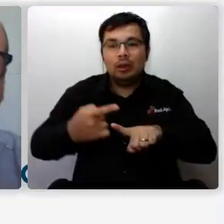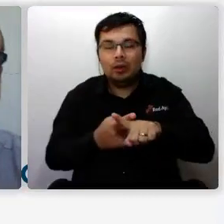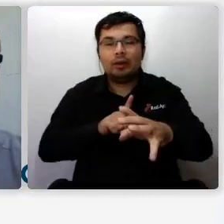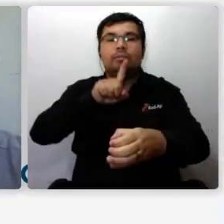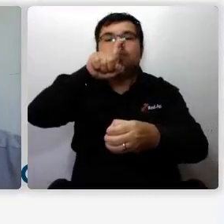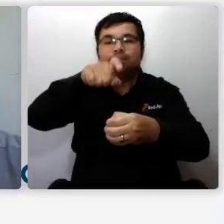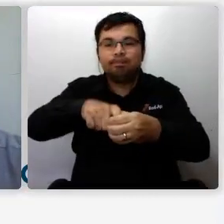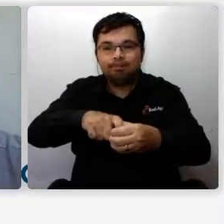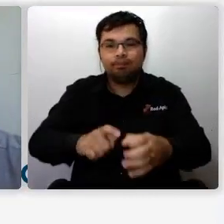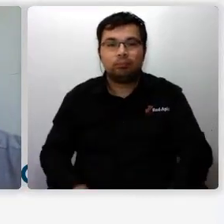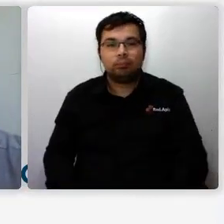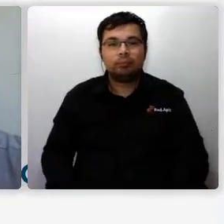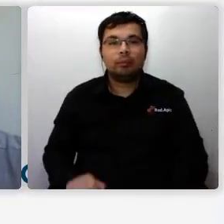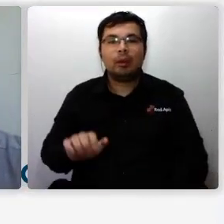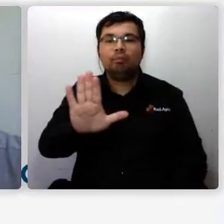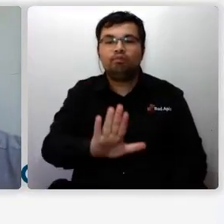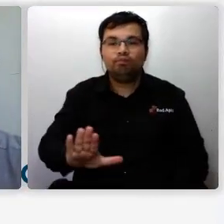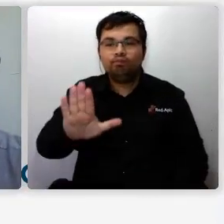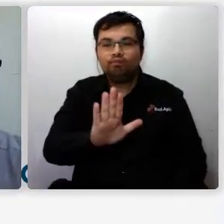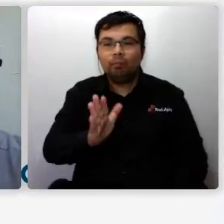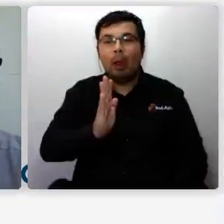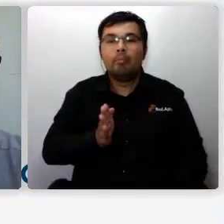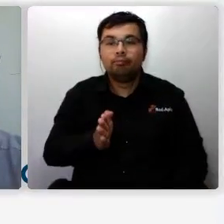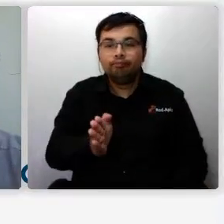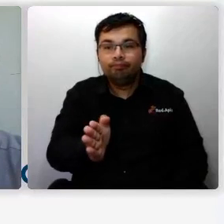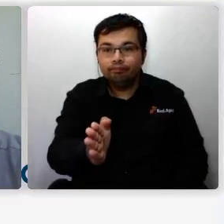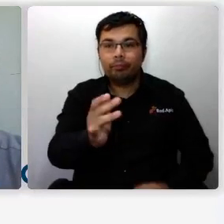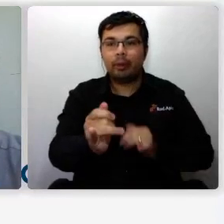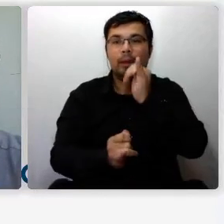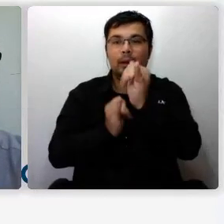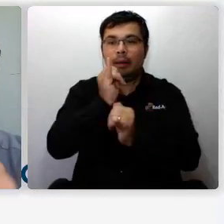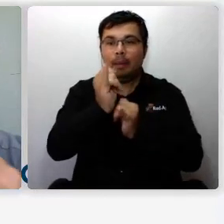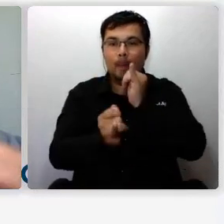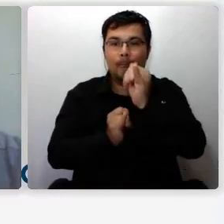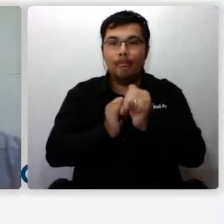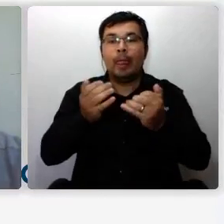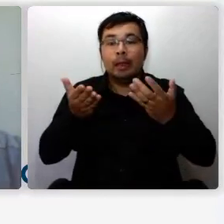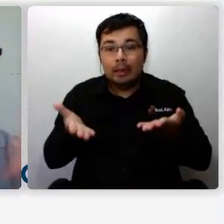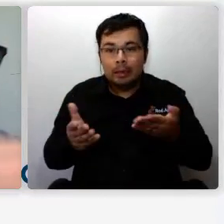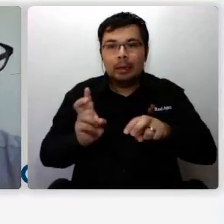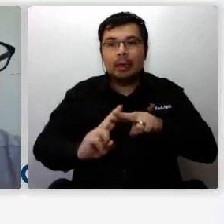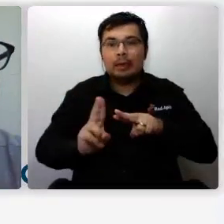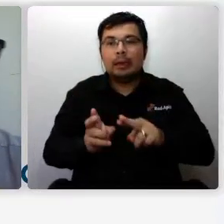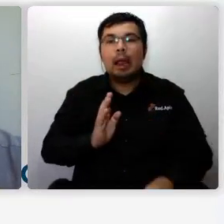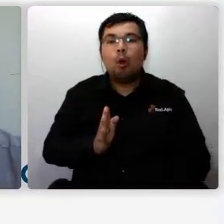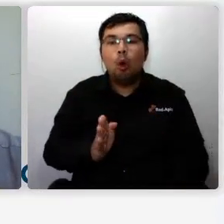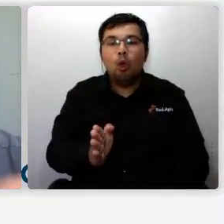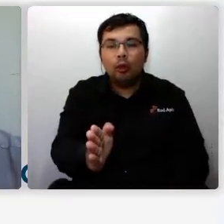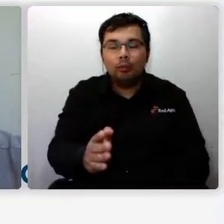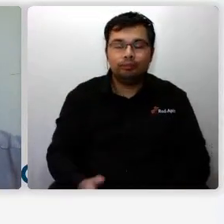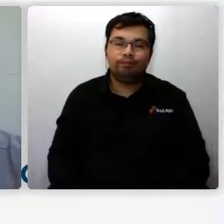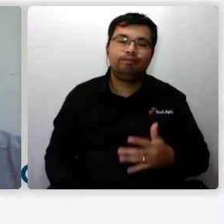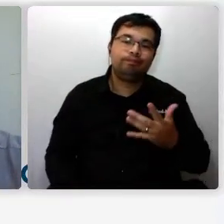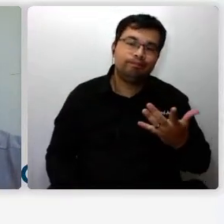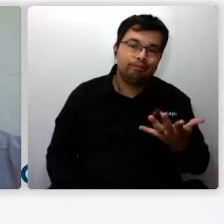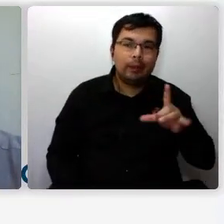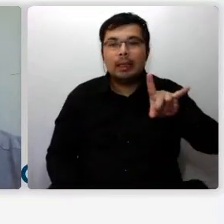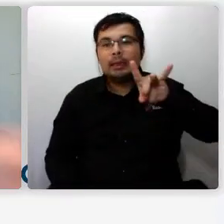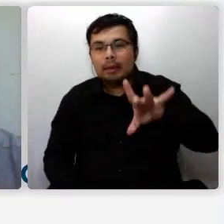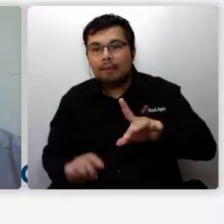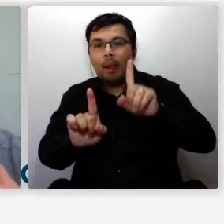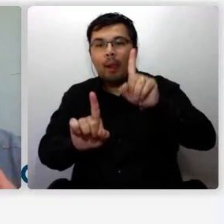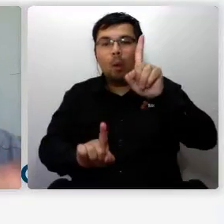y mantener esta sesión un poquito más estable y así generarla de manera continua. Sabemos que muchos nos cuentan a través